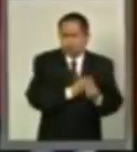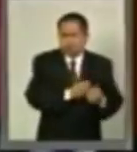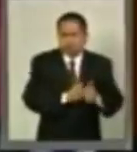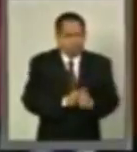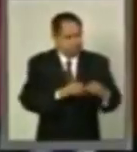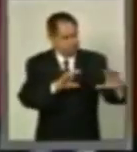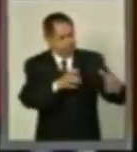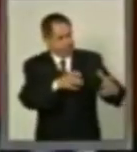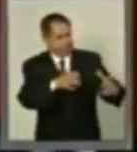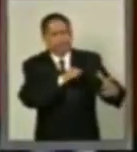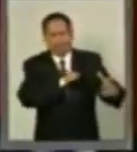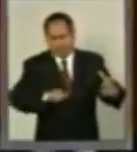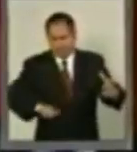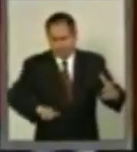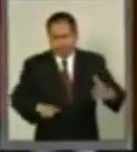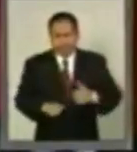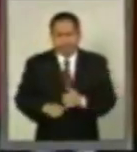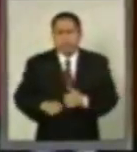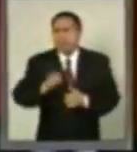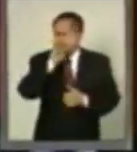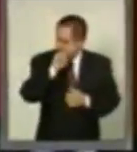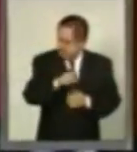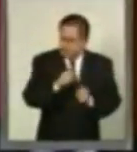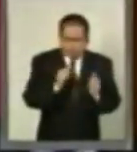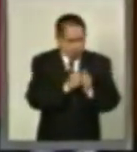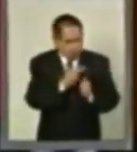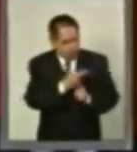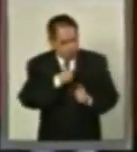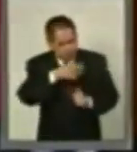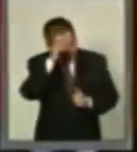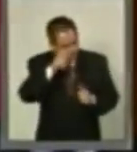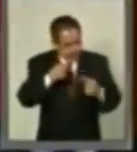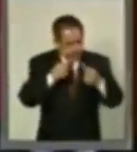ente. Y con ellos también construimos